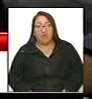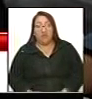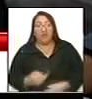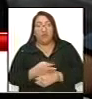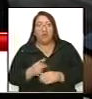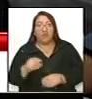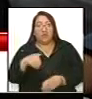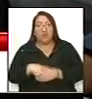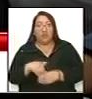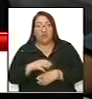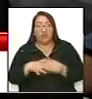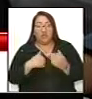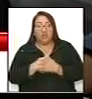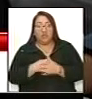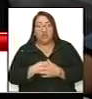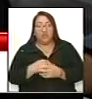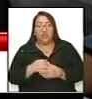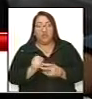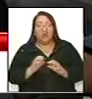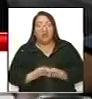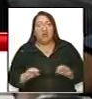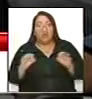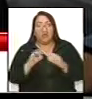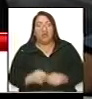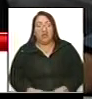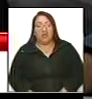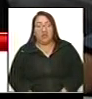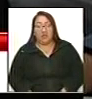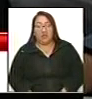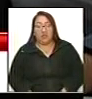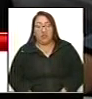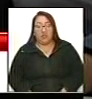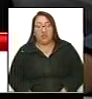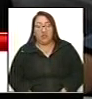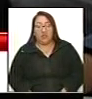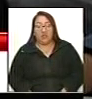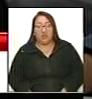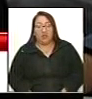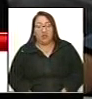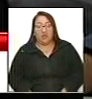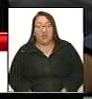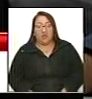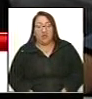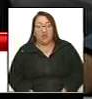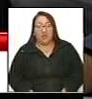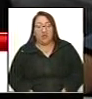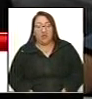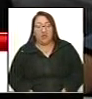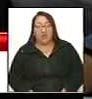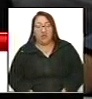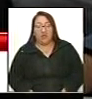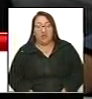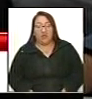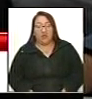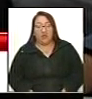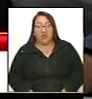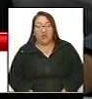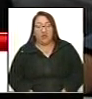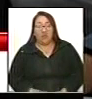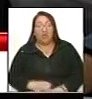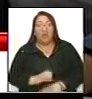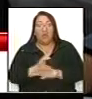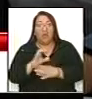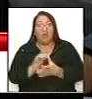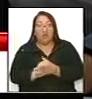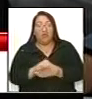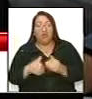voto ponderado. ¿Y por qué voto ponderado? Porque nosotros no somos club de amigos, de asociados.